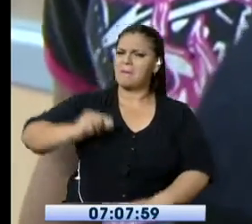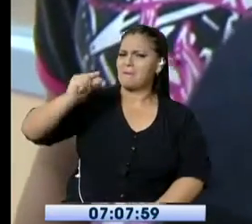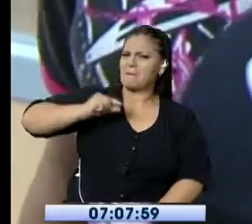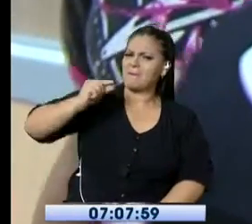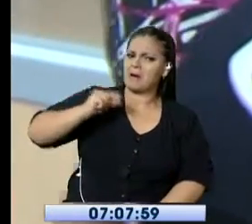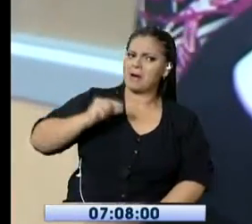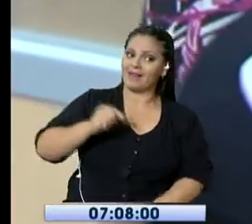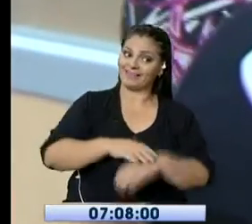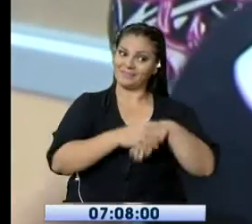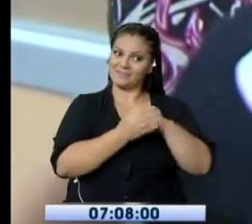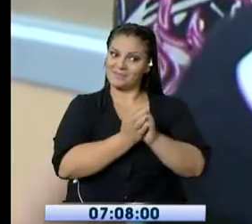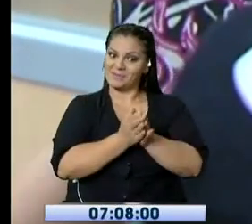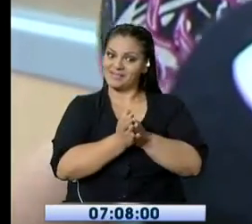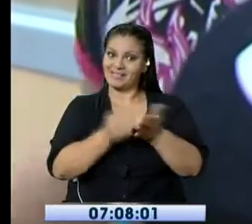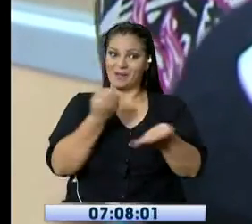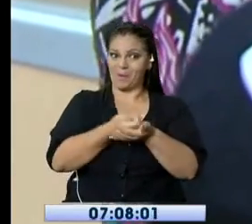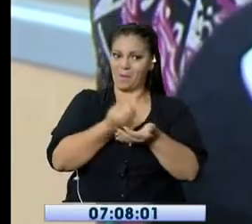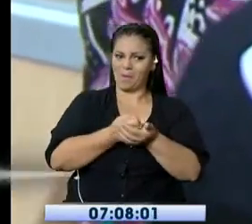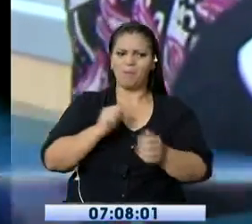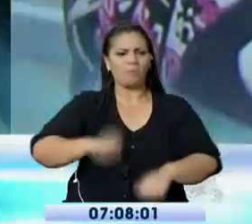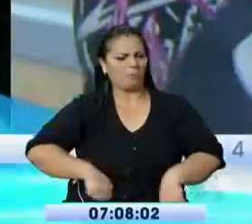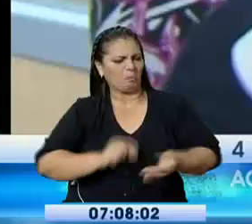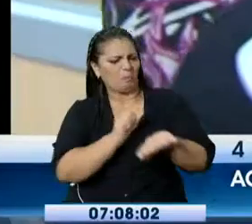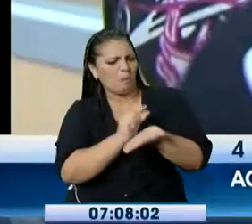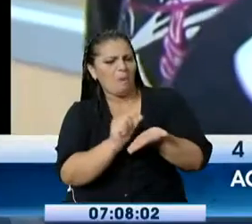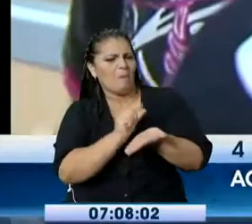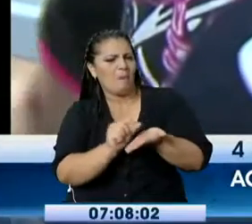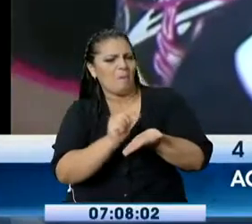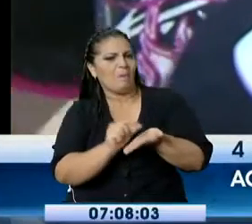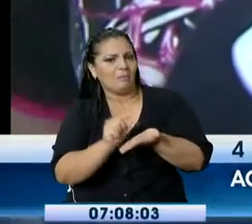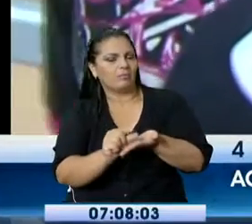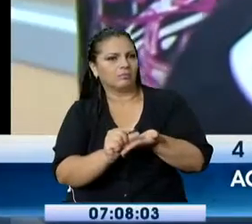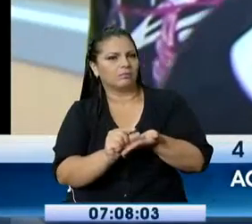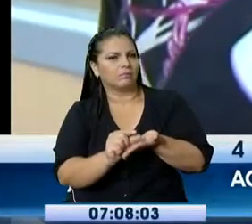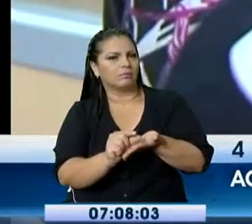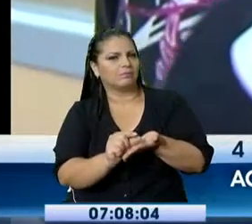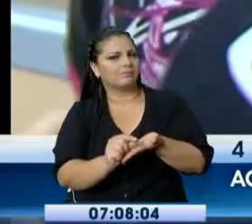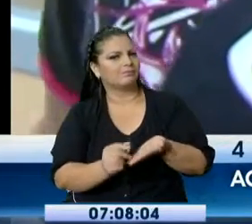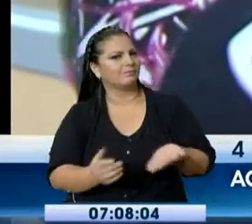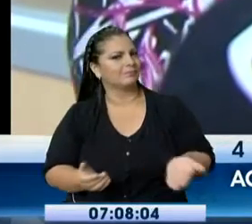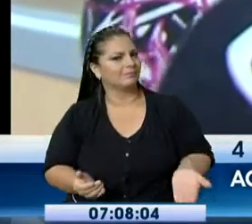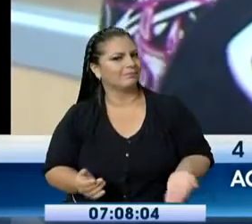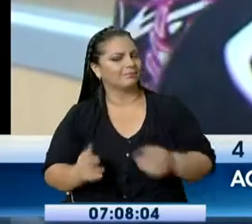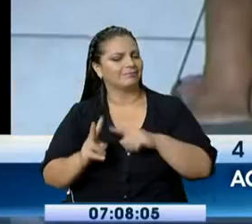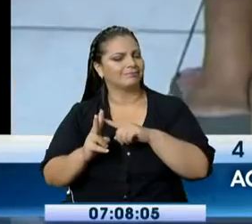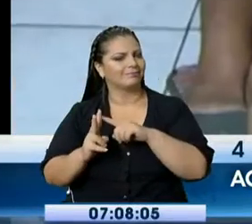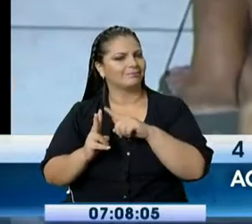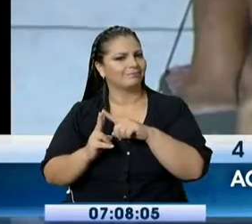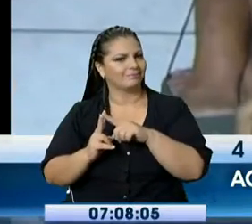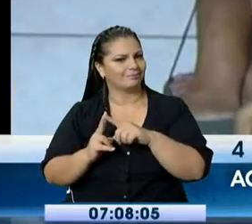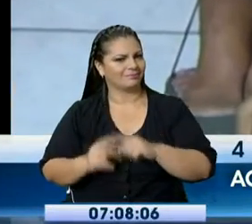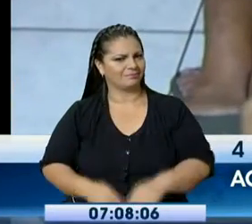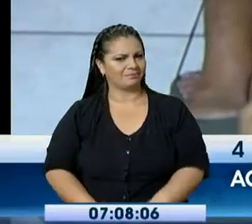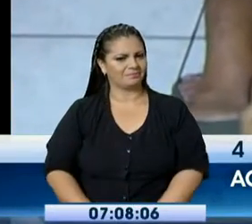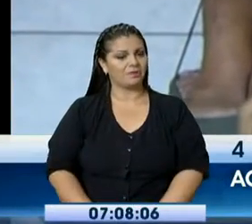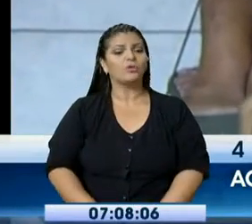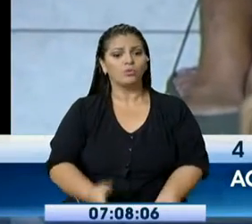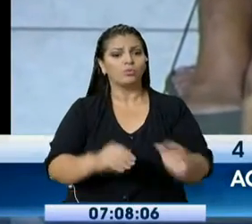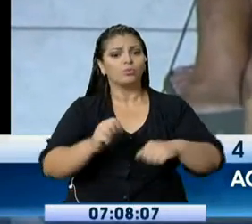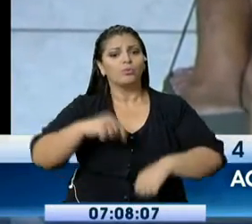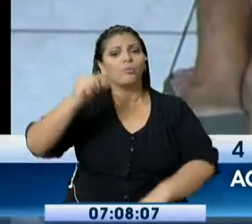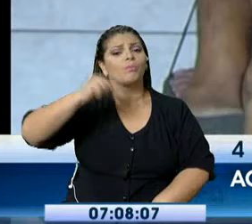que pueda pagar a crédito barato y a crédito con esas palabras estos dos sujetos